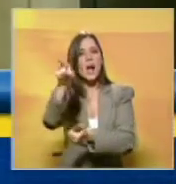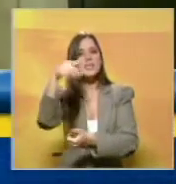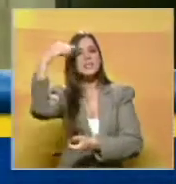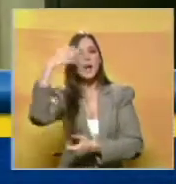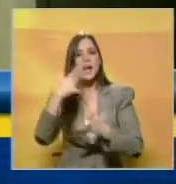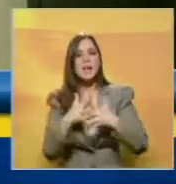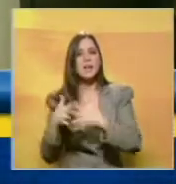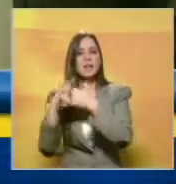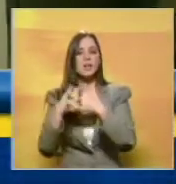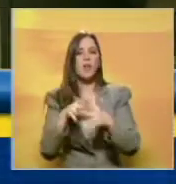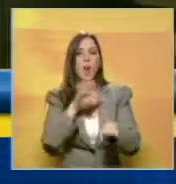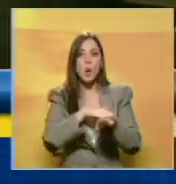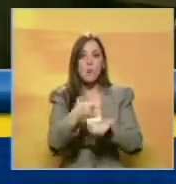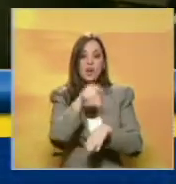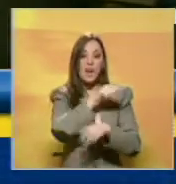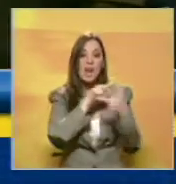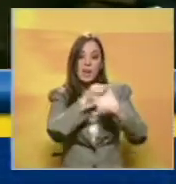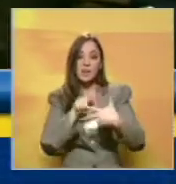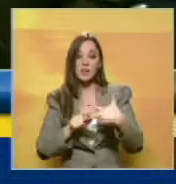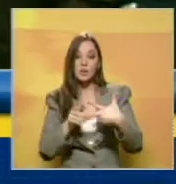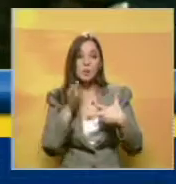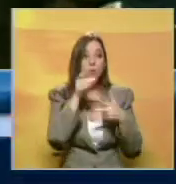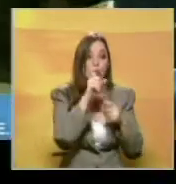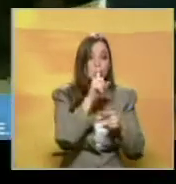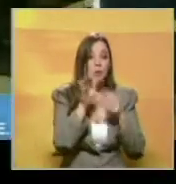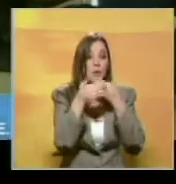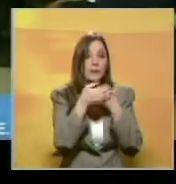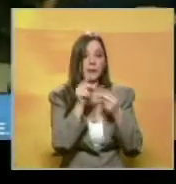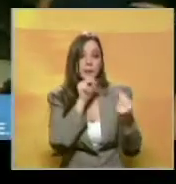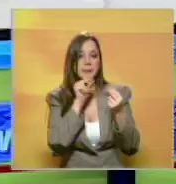por espionaje a grupos de exiliados cubanos.